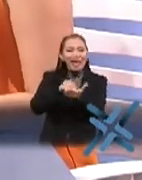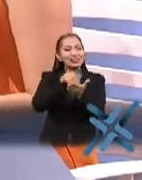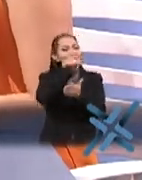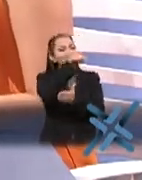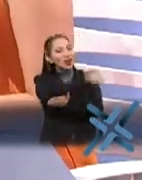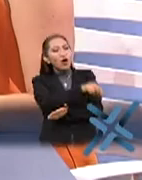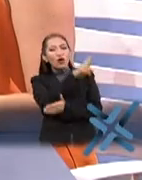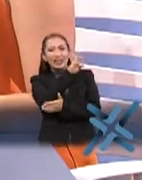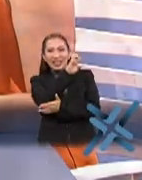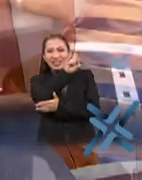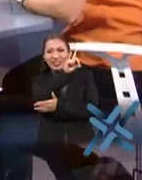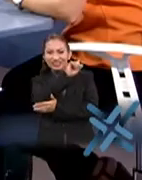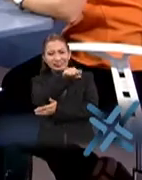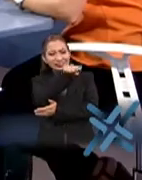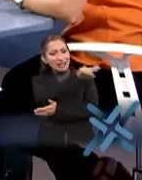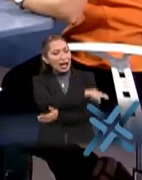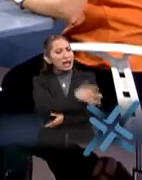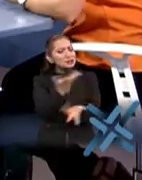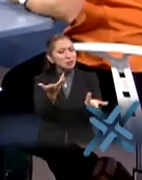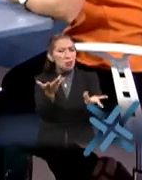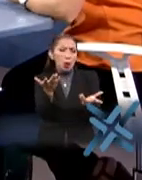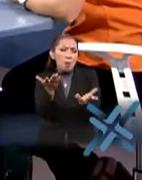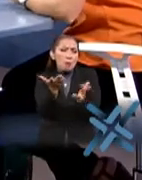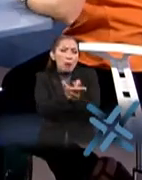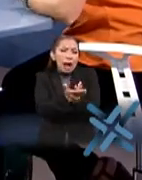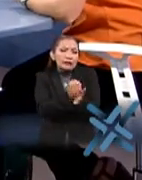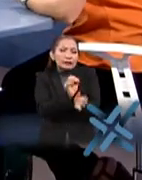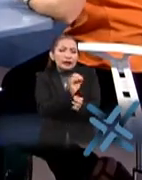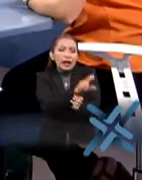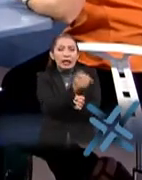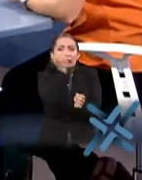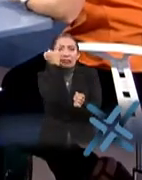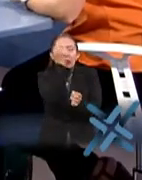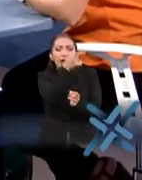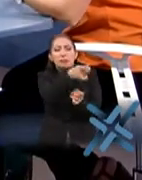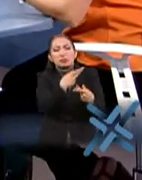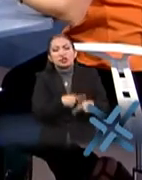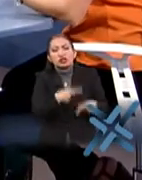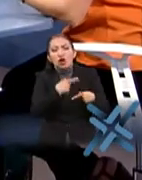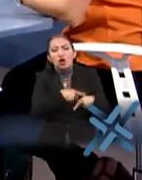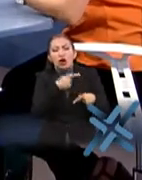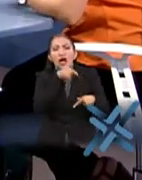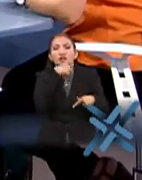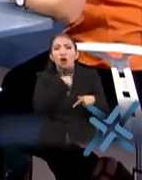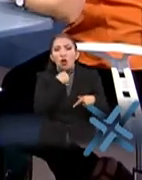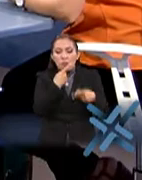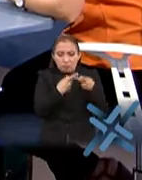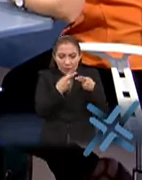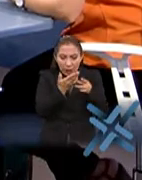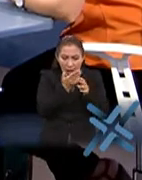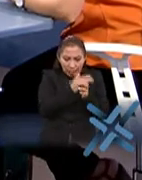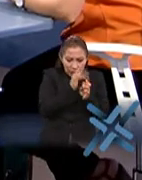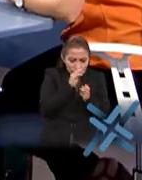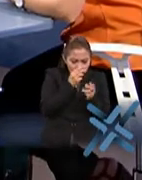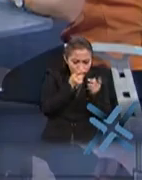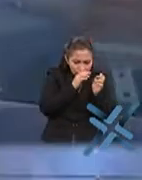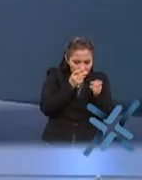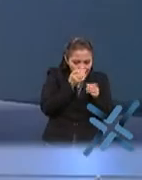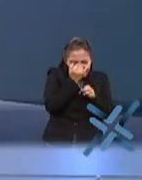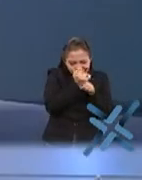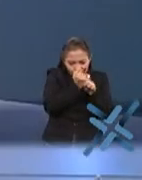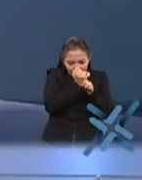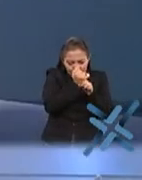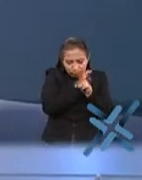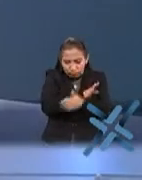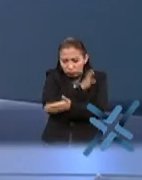internet es una parte y es una idea. Y a veces yo, bueno, me preparo para llegar con el entrevistado y me